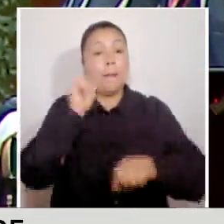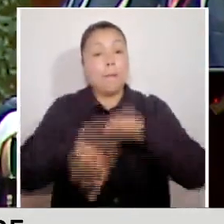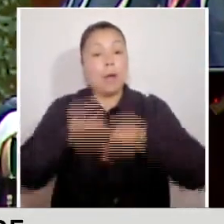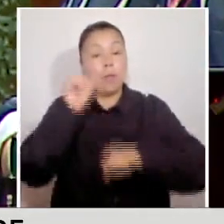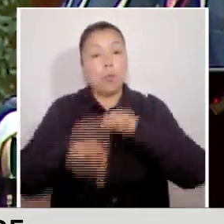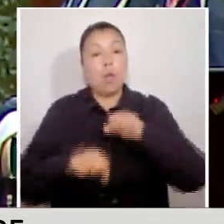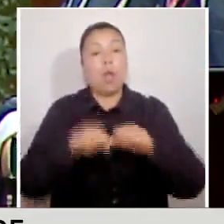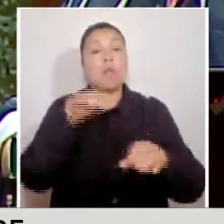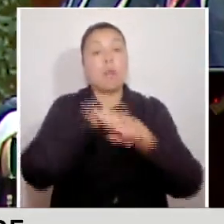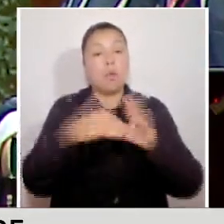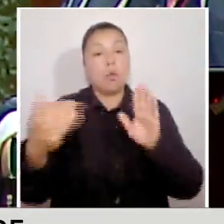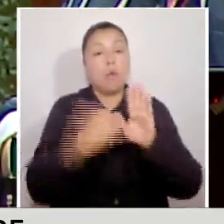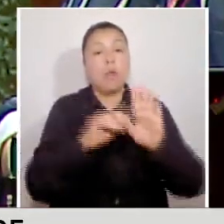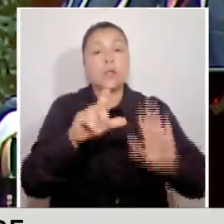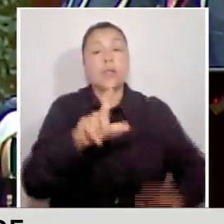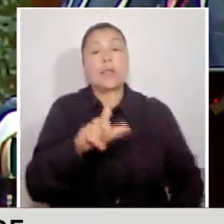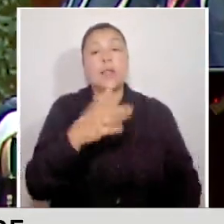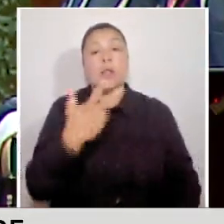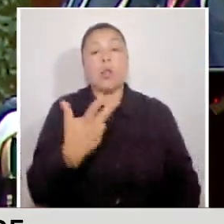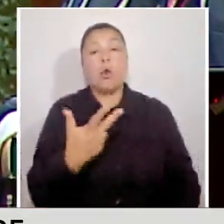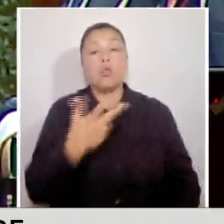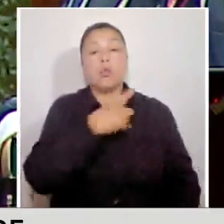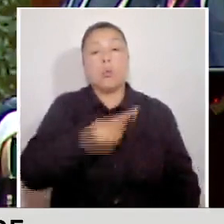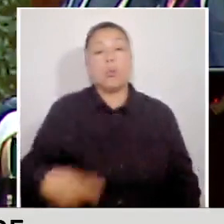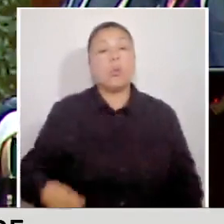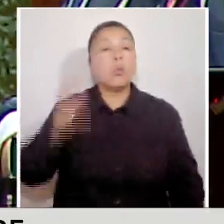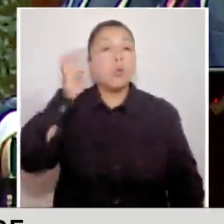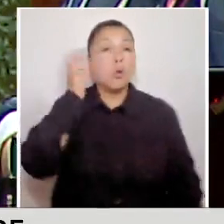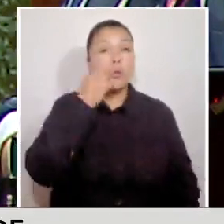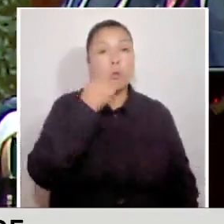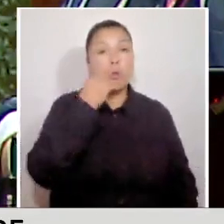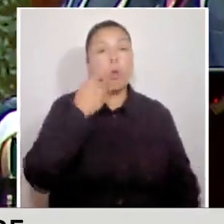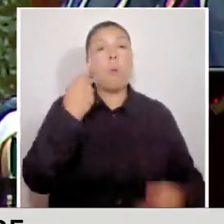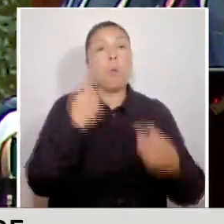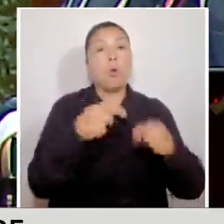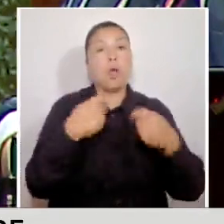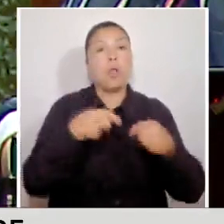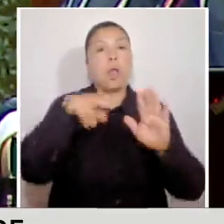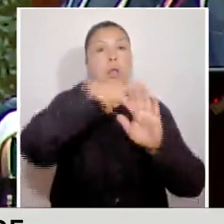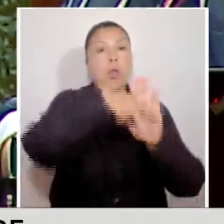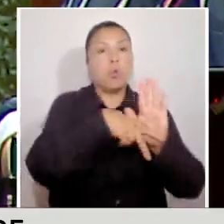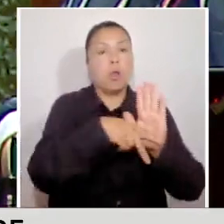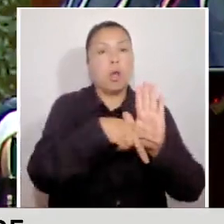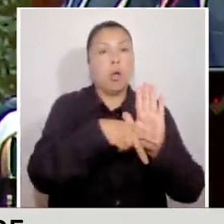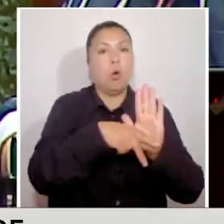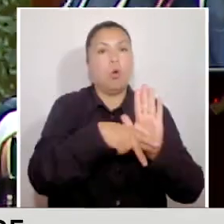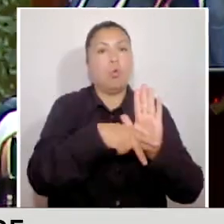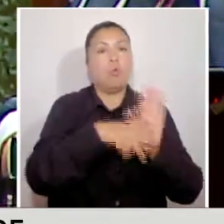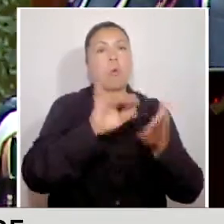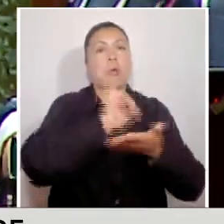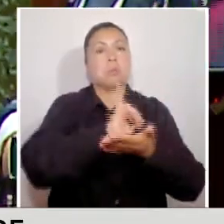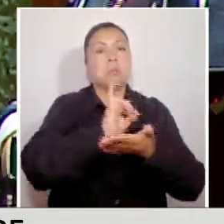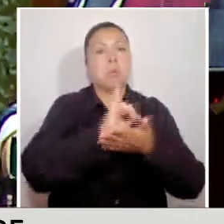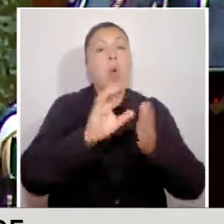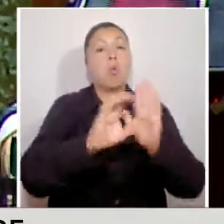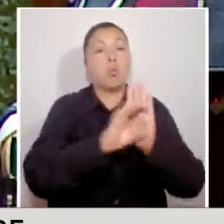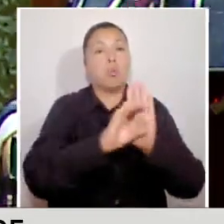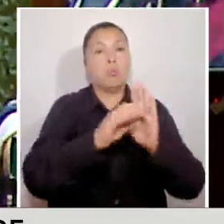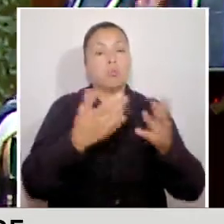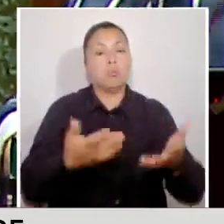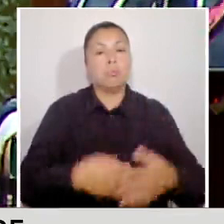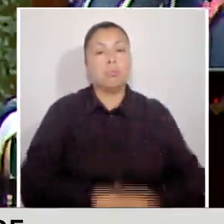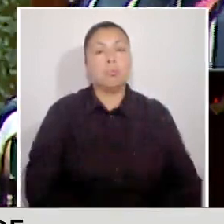favorable de 78 diputadas y Diputados por tratarse de una norma de Rango orgánico constitucional